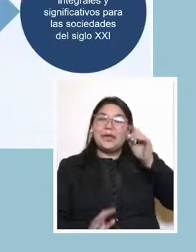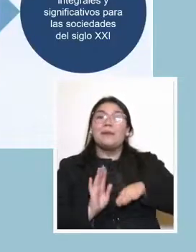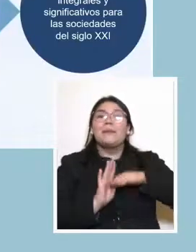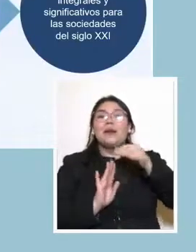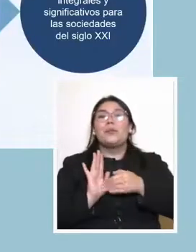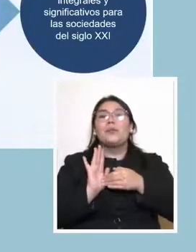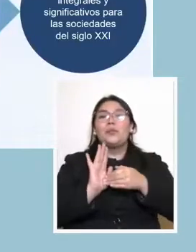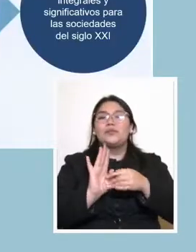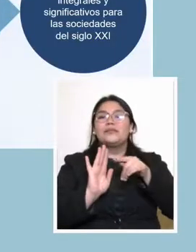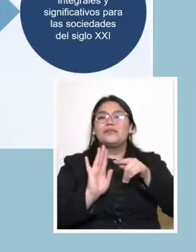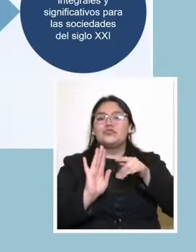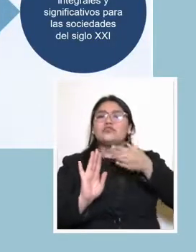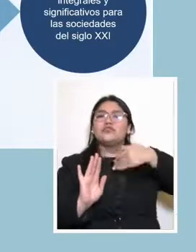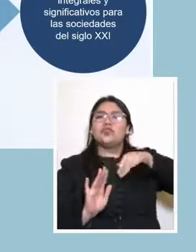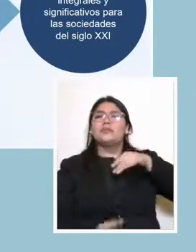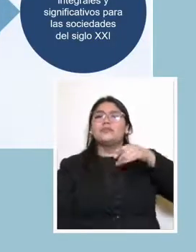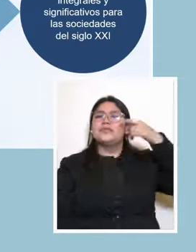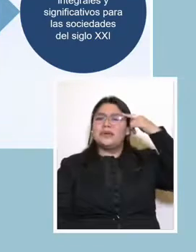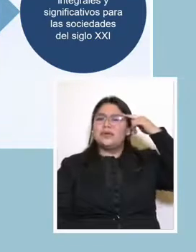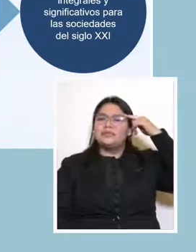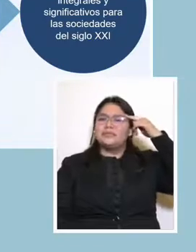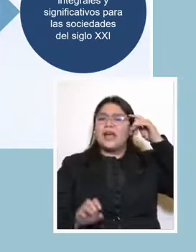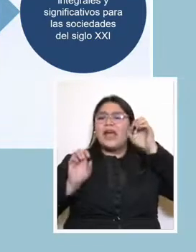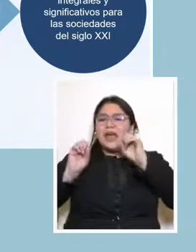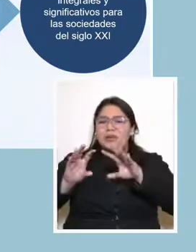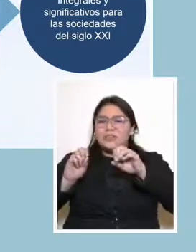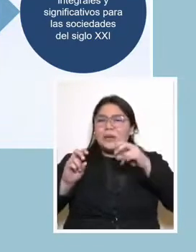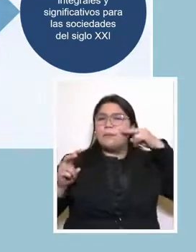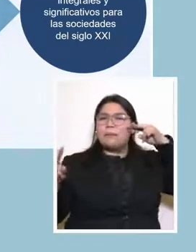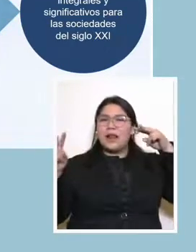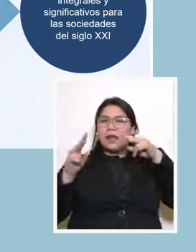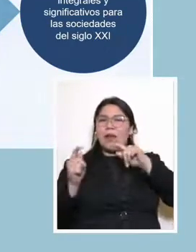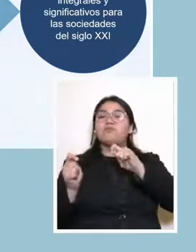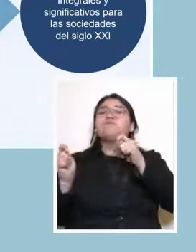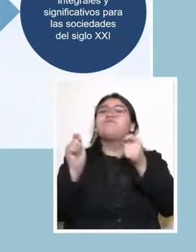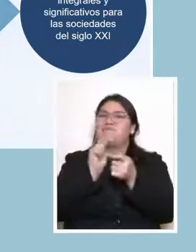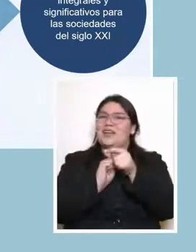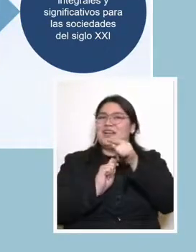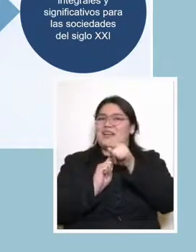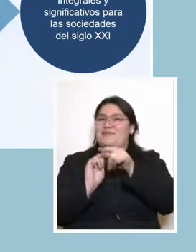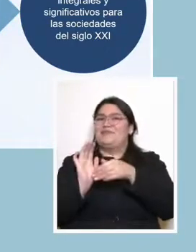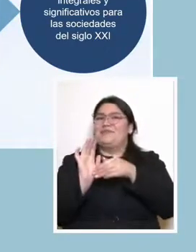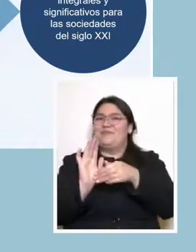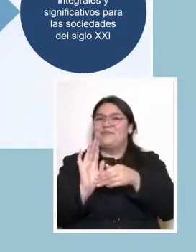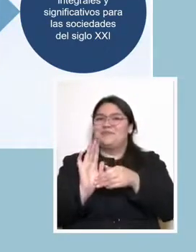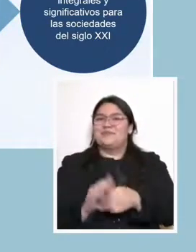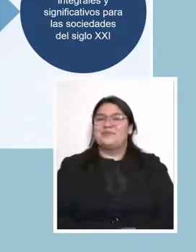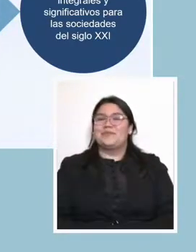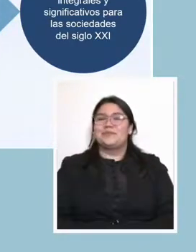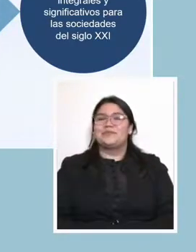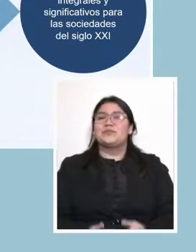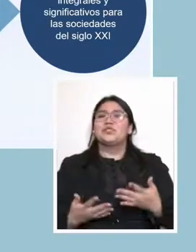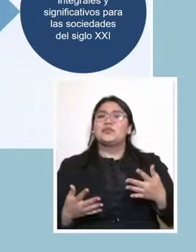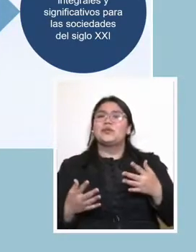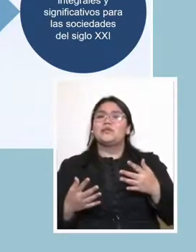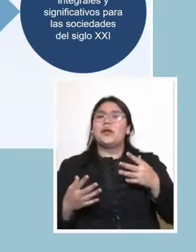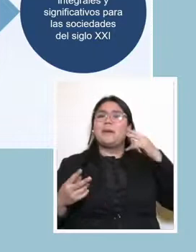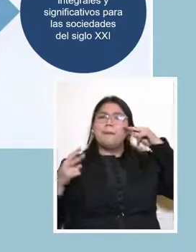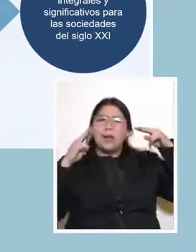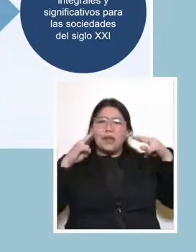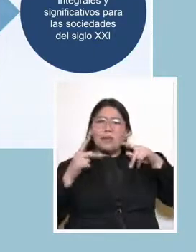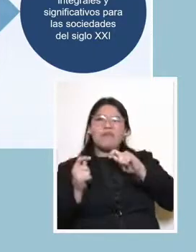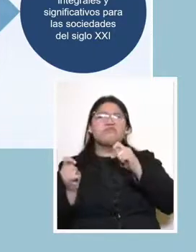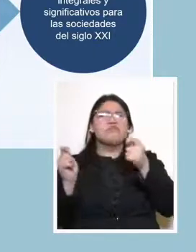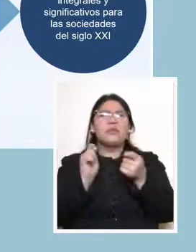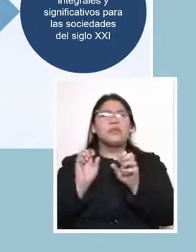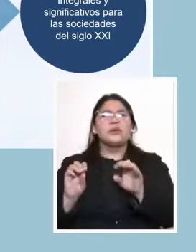de paradigma educativo. ¿Qué es entonces lo que vamos a entender como cambio de paradigma